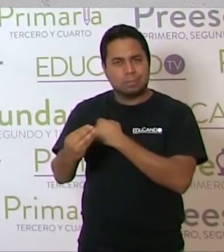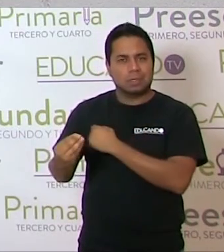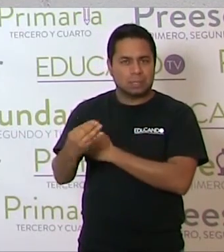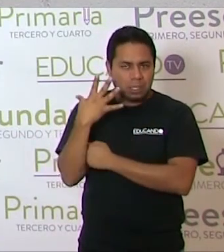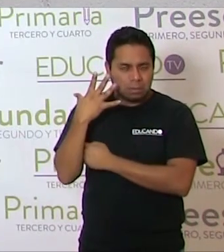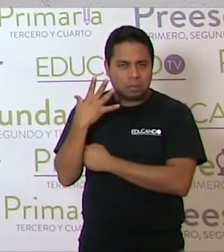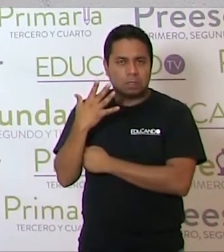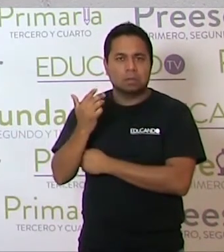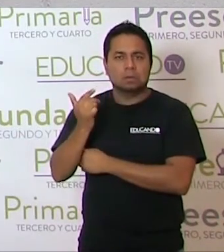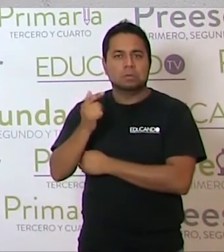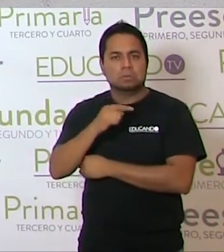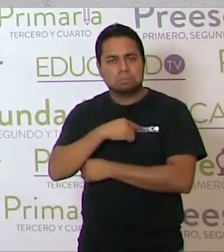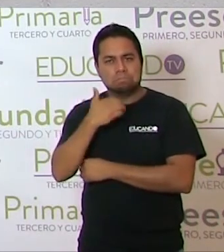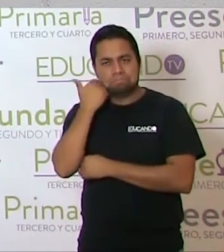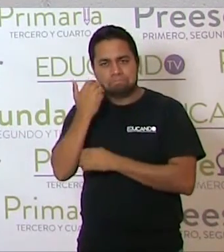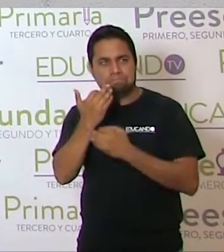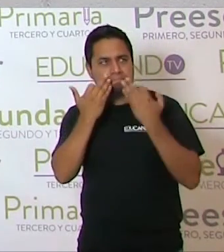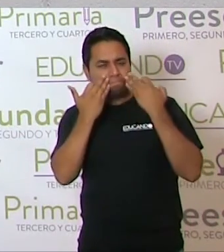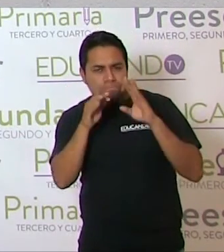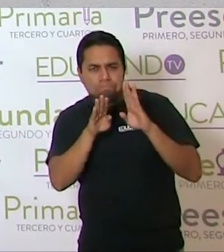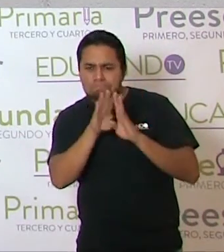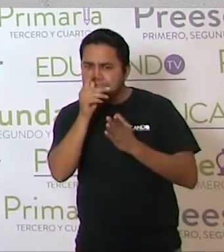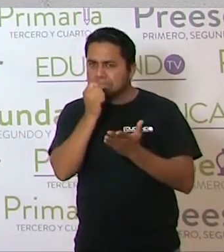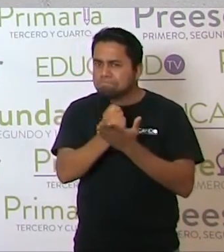esperamos ver sus avances